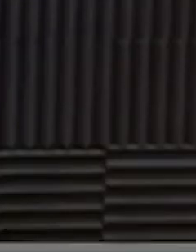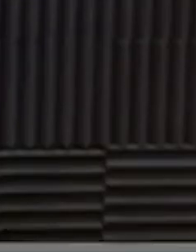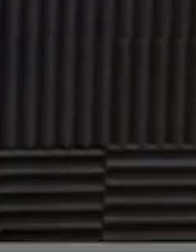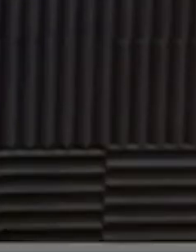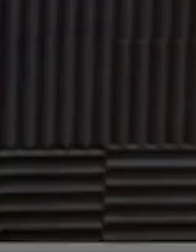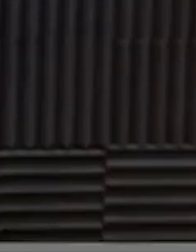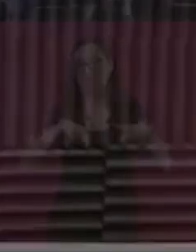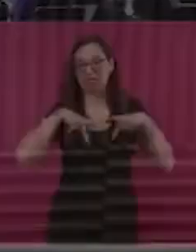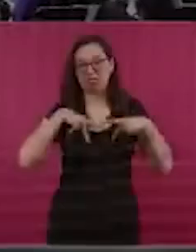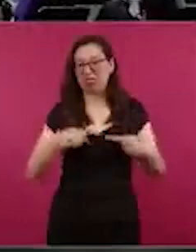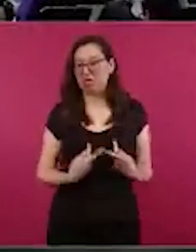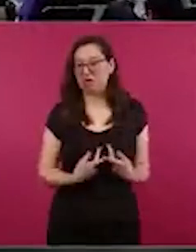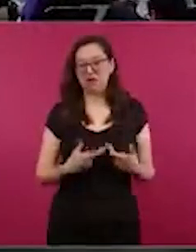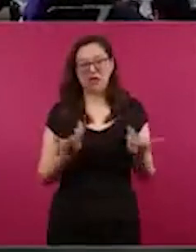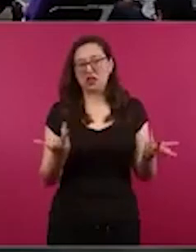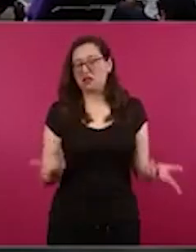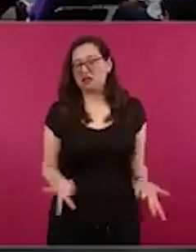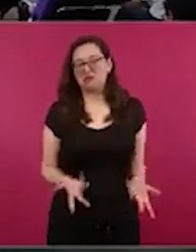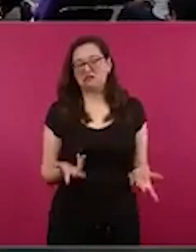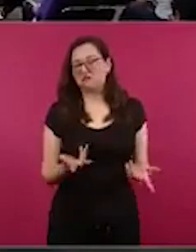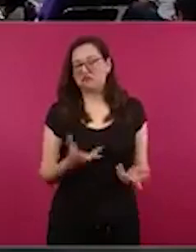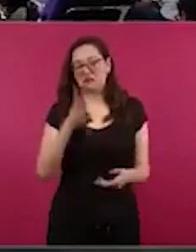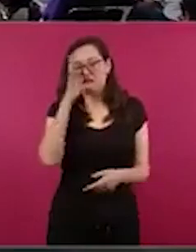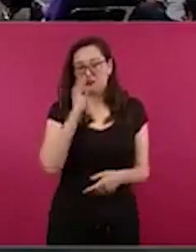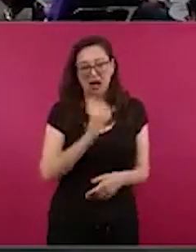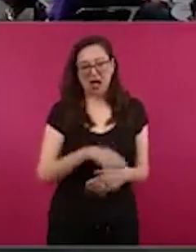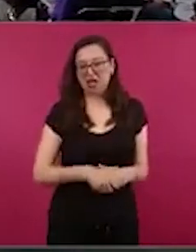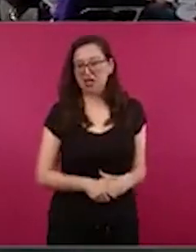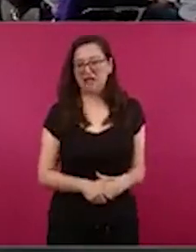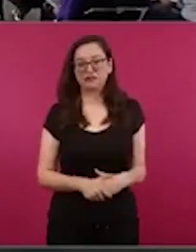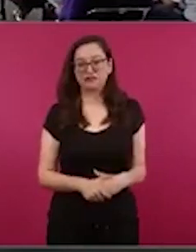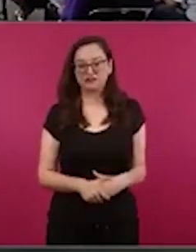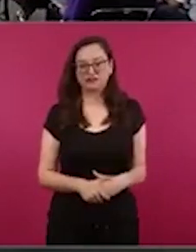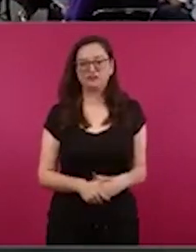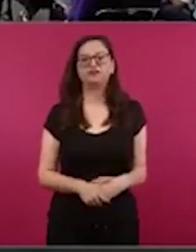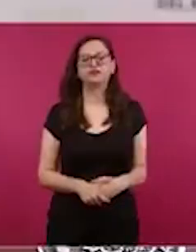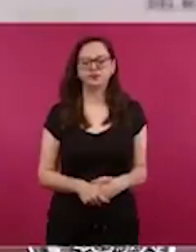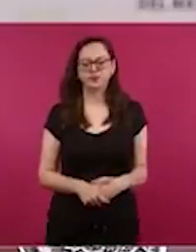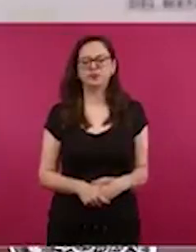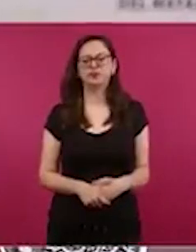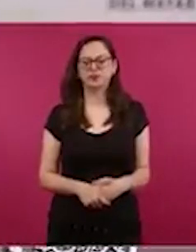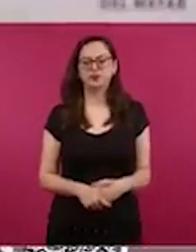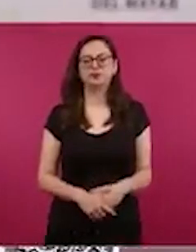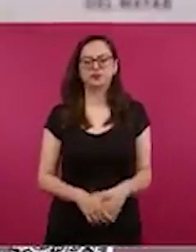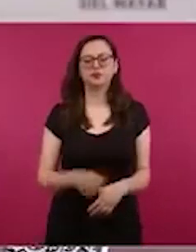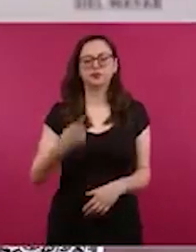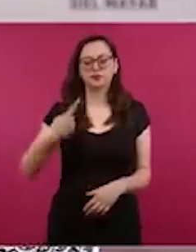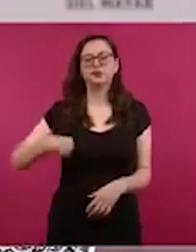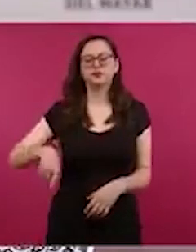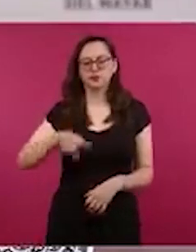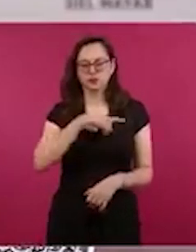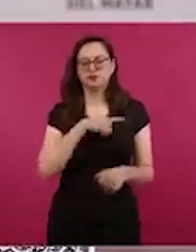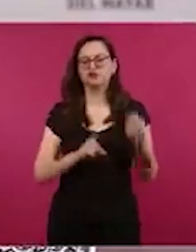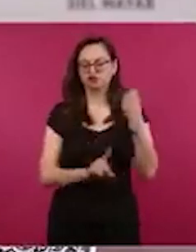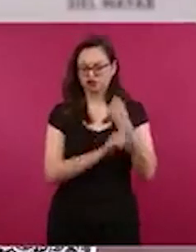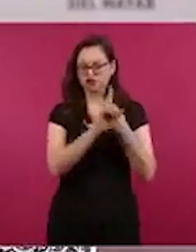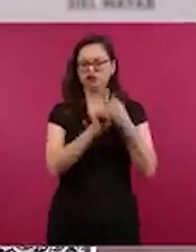fue lo que dijo ya estamos atendiendo el problema decirle a la gente